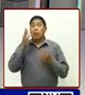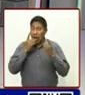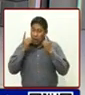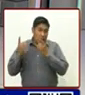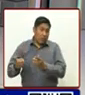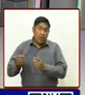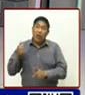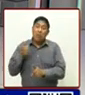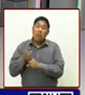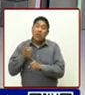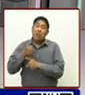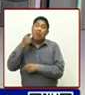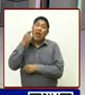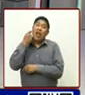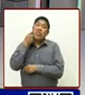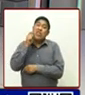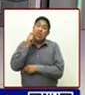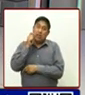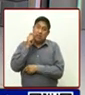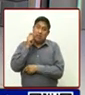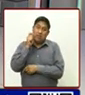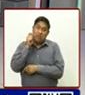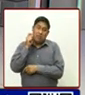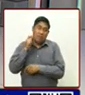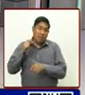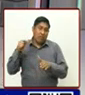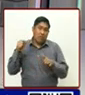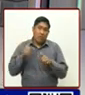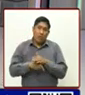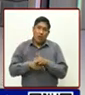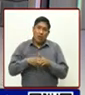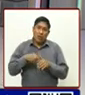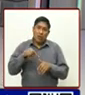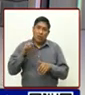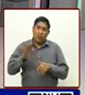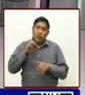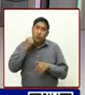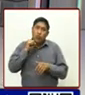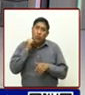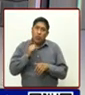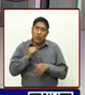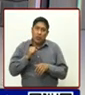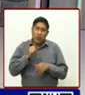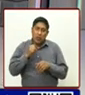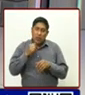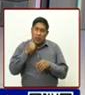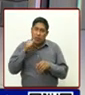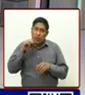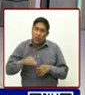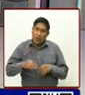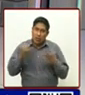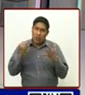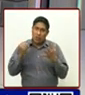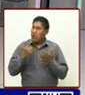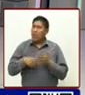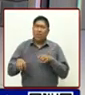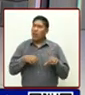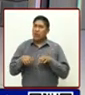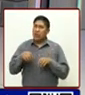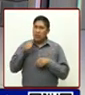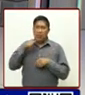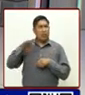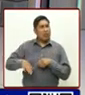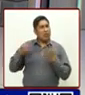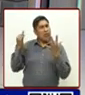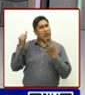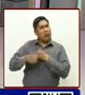denunciando que su propia tía le quitó la vida a esta pequeñita de 7 años. ¿Qué le hacía a la pequeñita de 7 años?